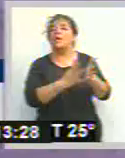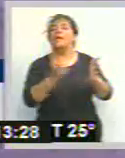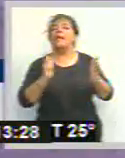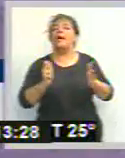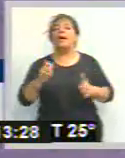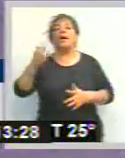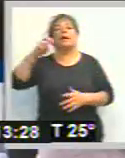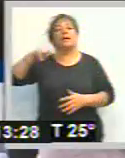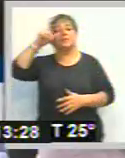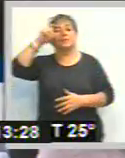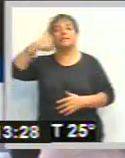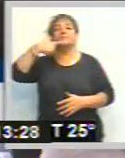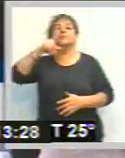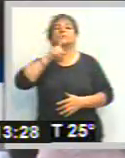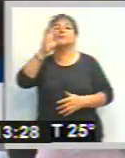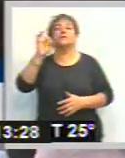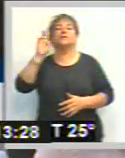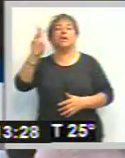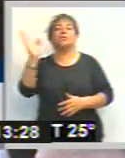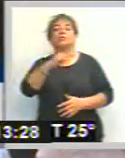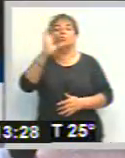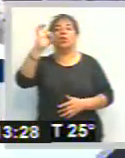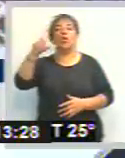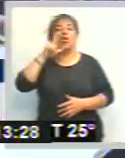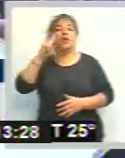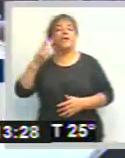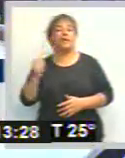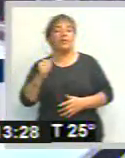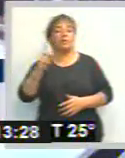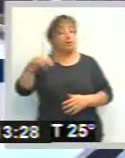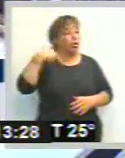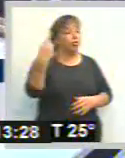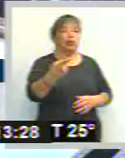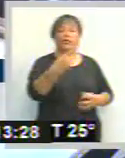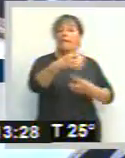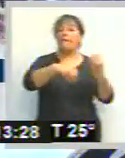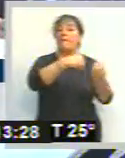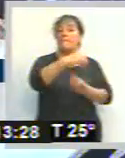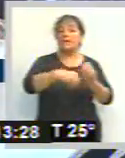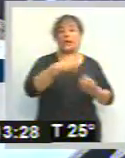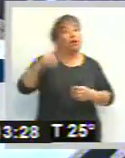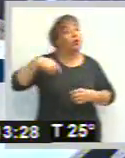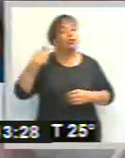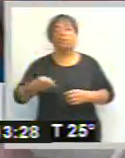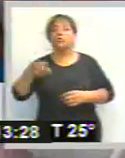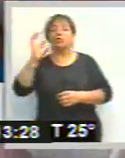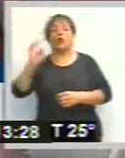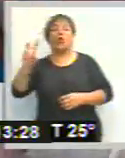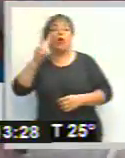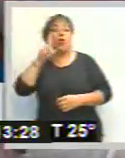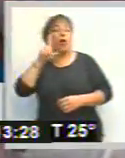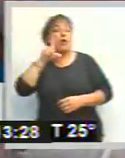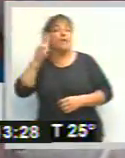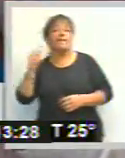Oliva. Además se entrecruzaron también datos con otros familiares, o sea, con otros Olivas que tuvieran